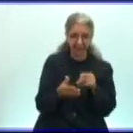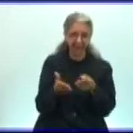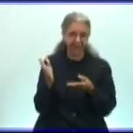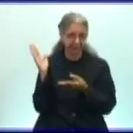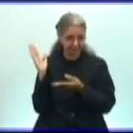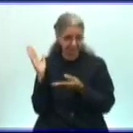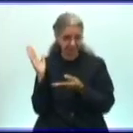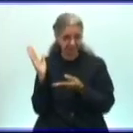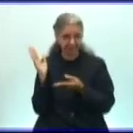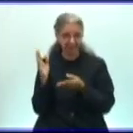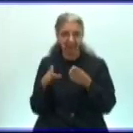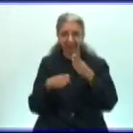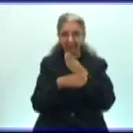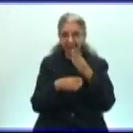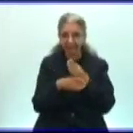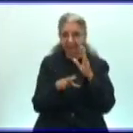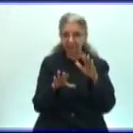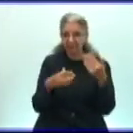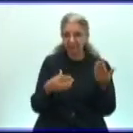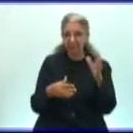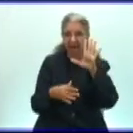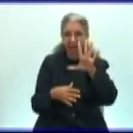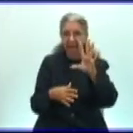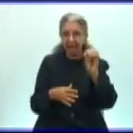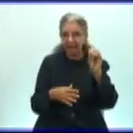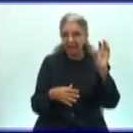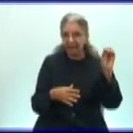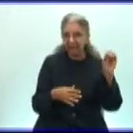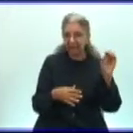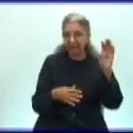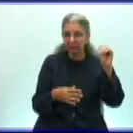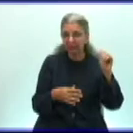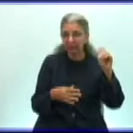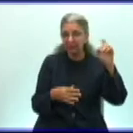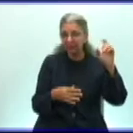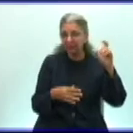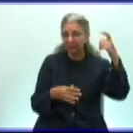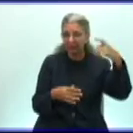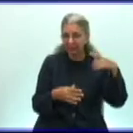trabajar con la escala del medio, en este caso 500 miliamperes, y observemos